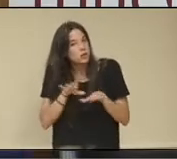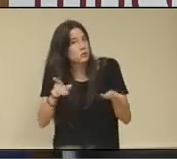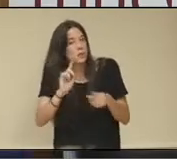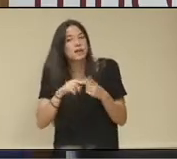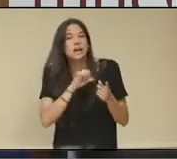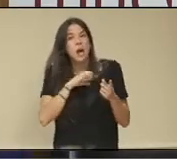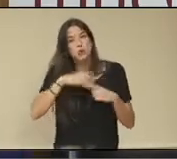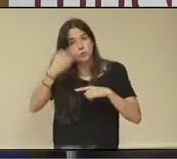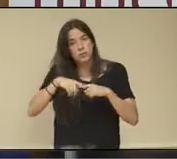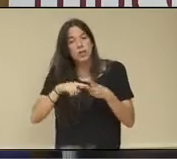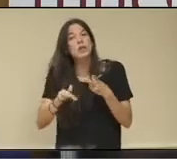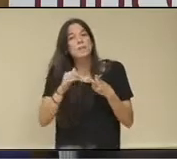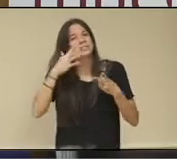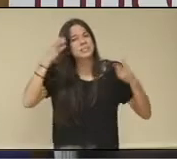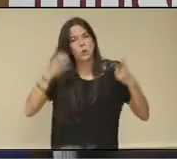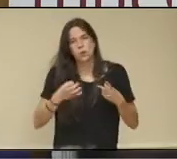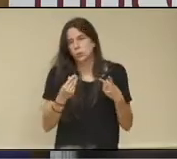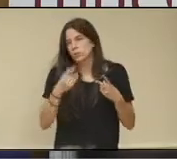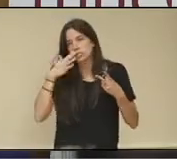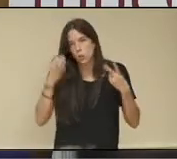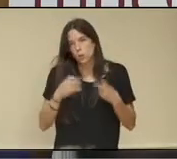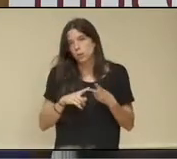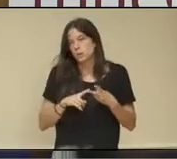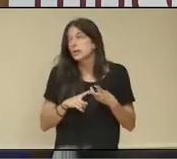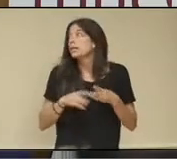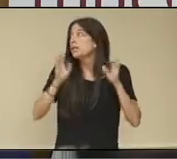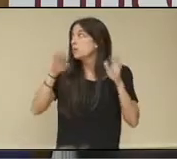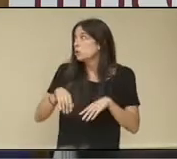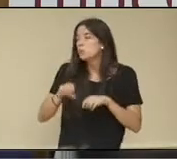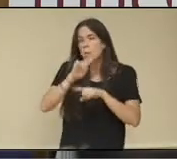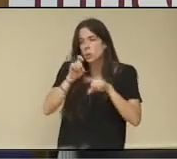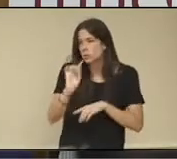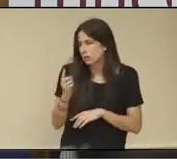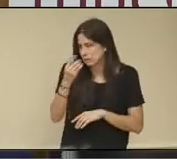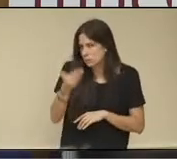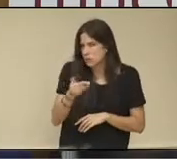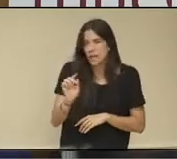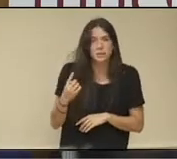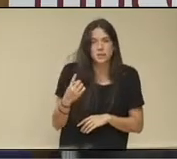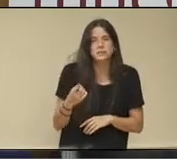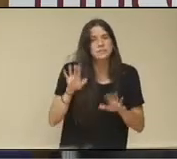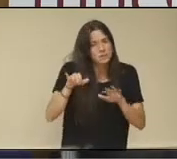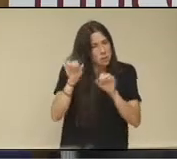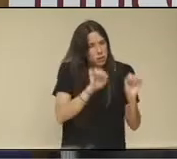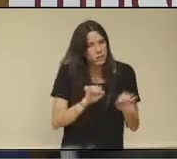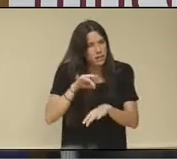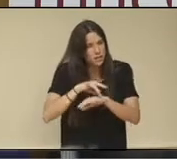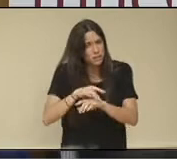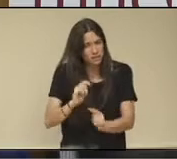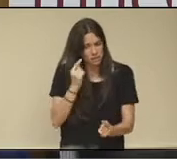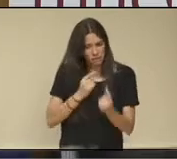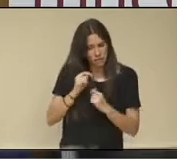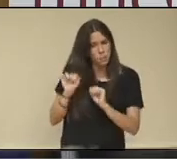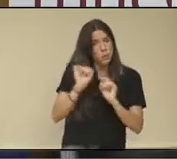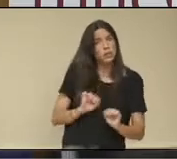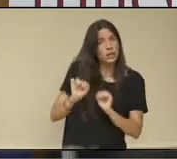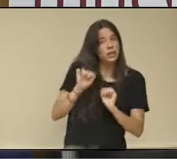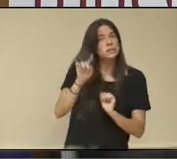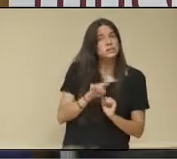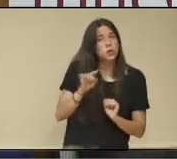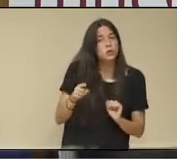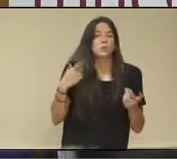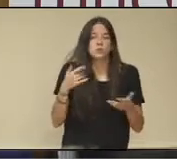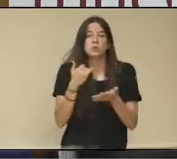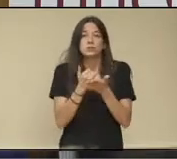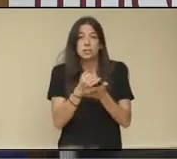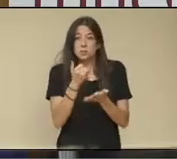seguro. Y la gran pregunta, ¿y protege de la enfermedad? Bueno, pues lo que hacíamos en estos